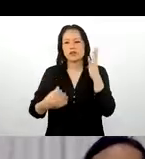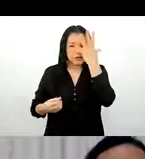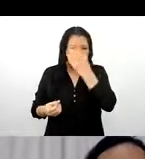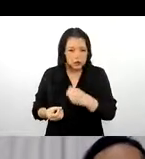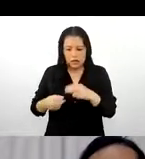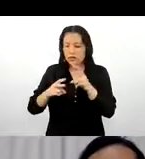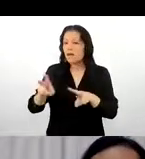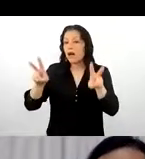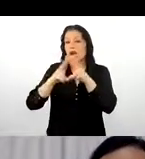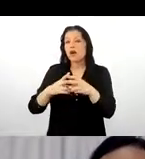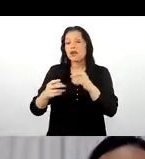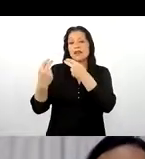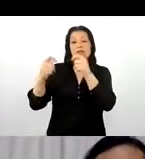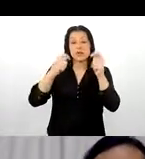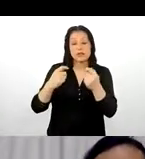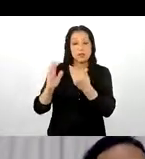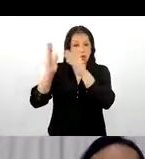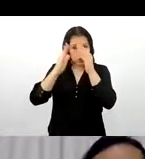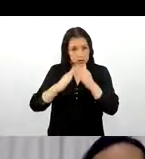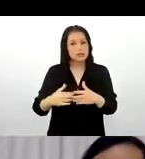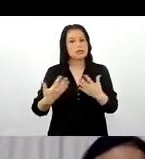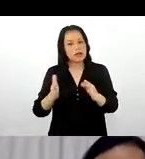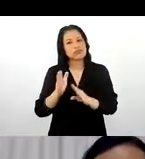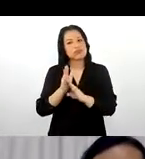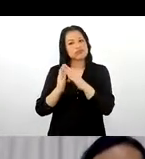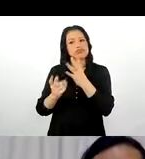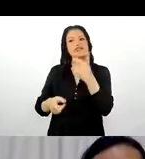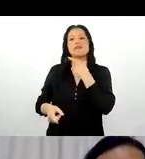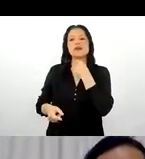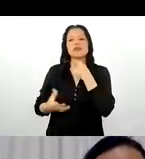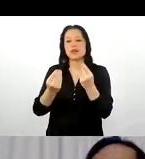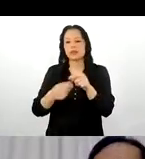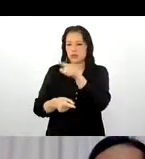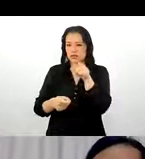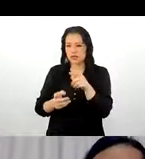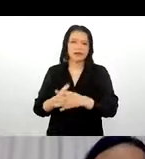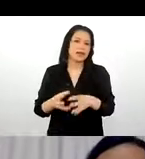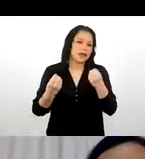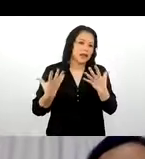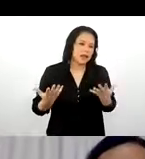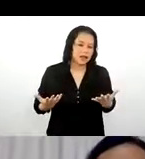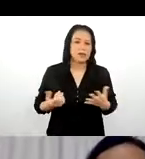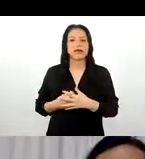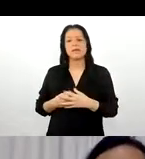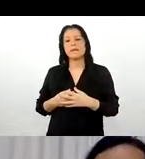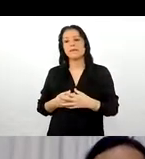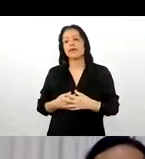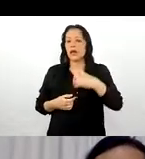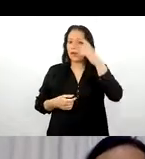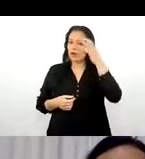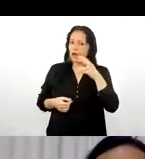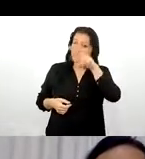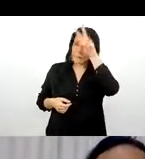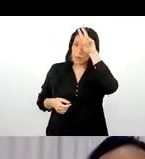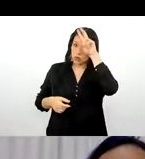que tiene el turismo comunitario van a ser del agrado de cada uno de ustedes, ¿no? Y bueno, creo que Perú es un lugar